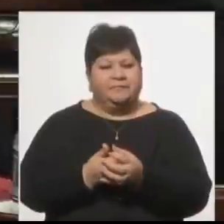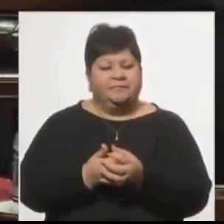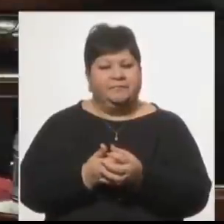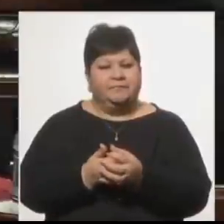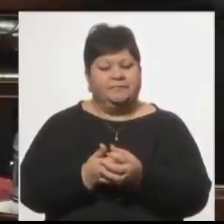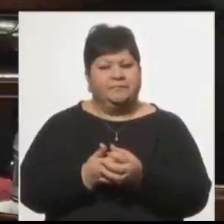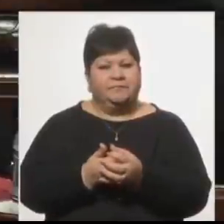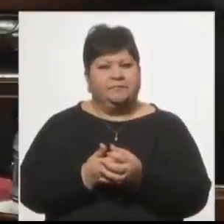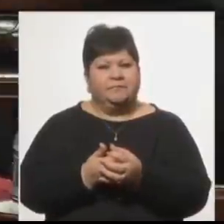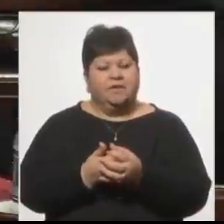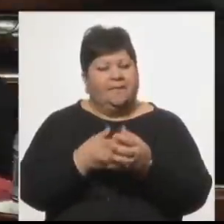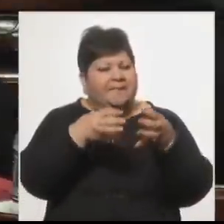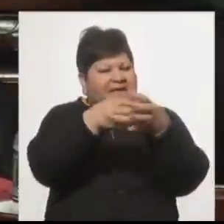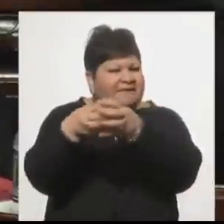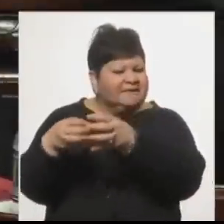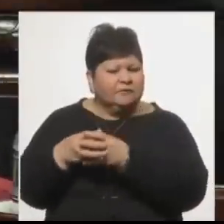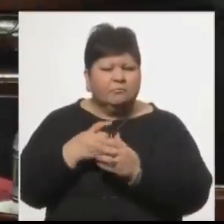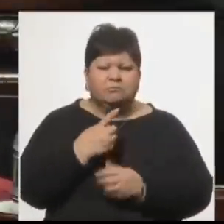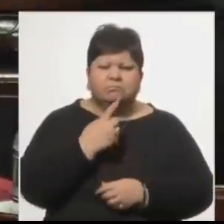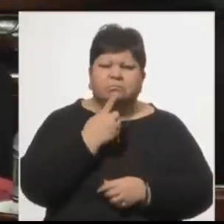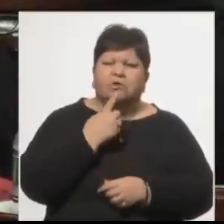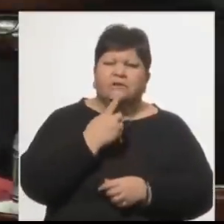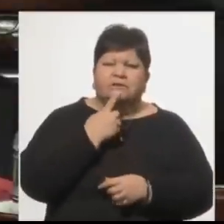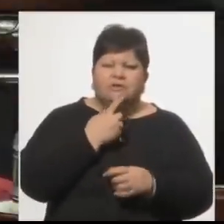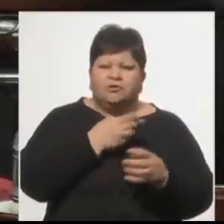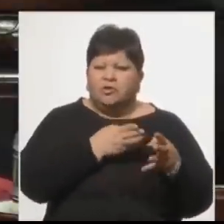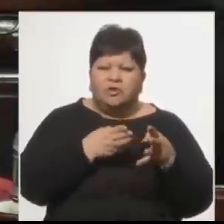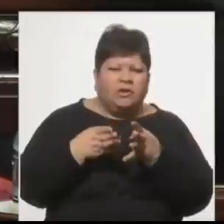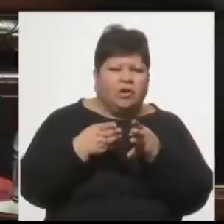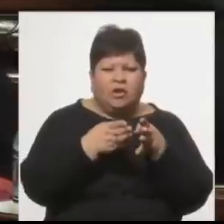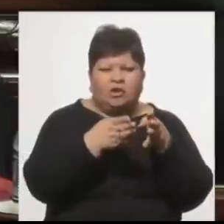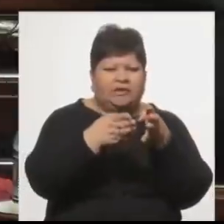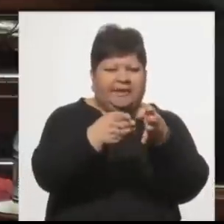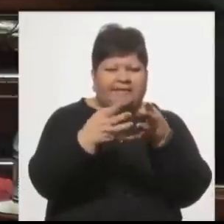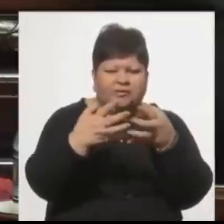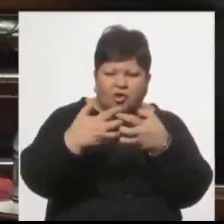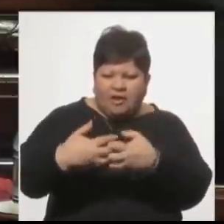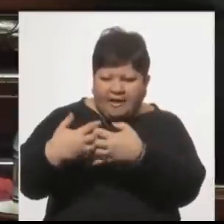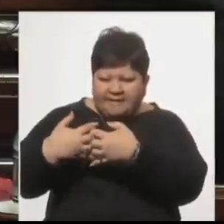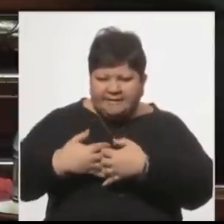encauzan, son los que orientan, son los que vertebran, son los que articulan.